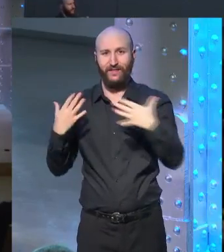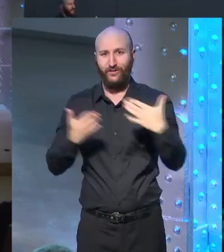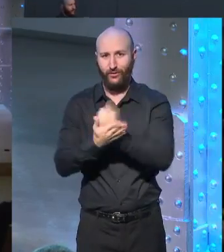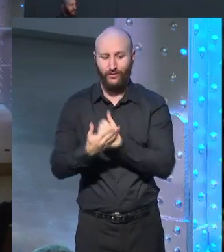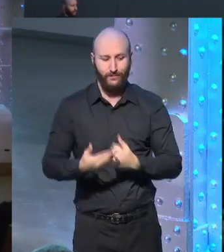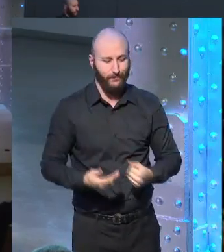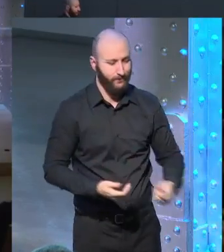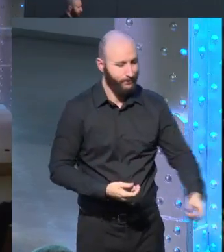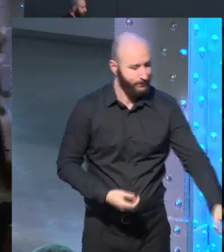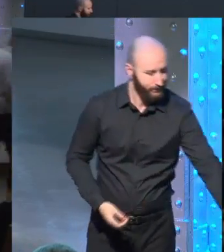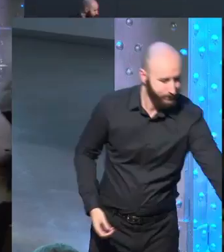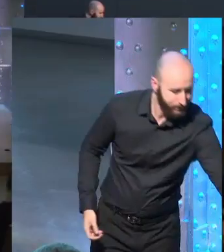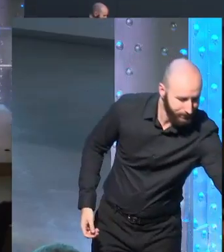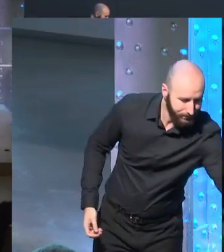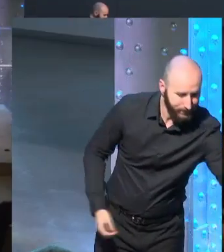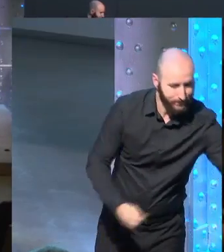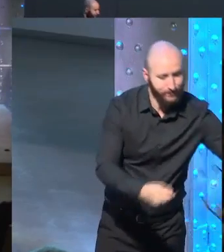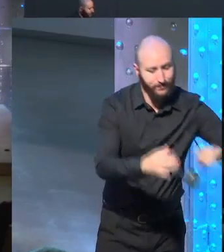I have to get my.